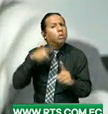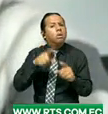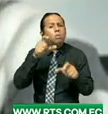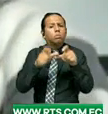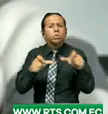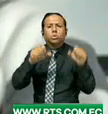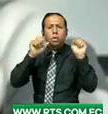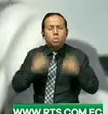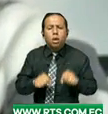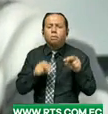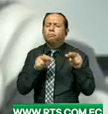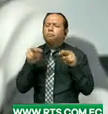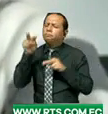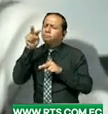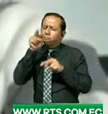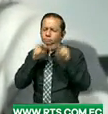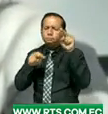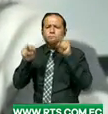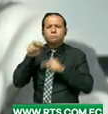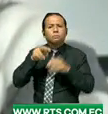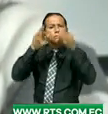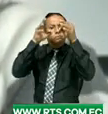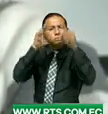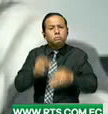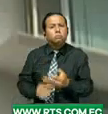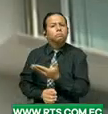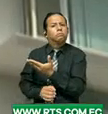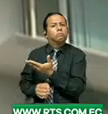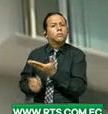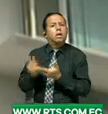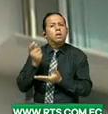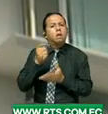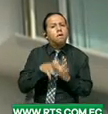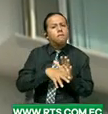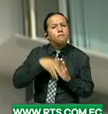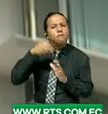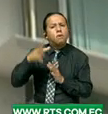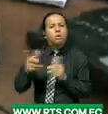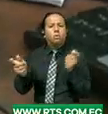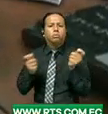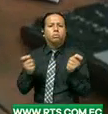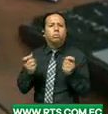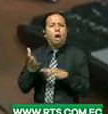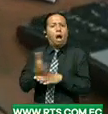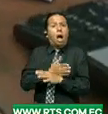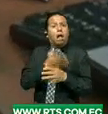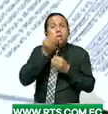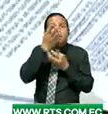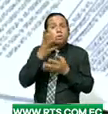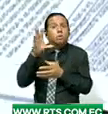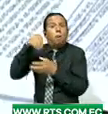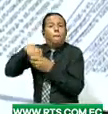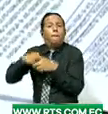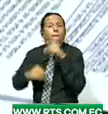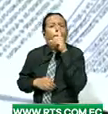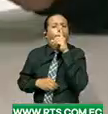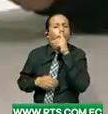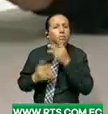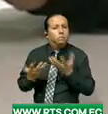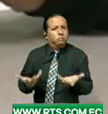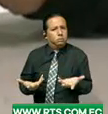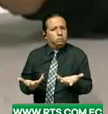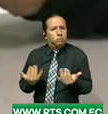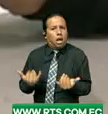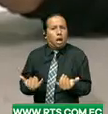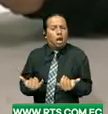determinar que realmente existe claridad en el manejo. Información reservada a la cual hoy el acceso es público a la